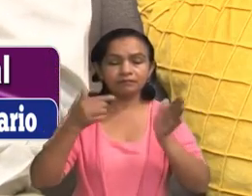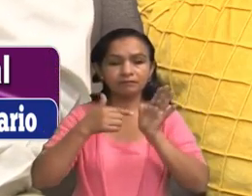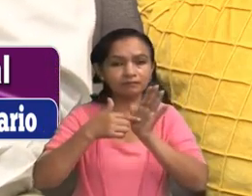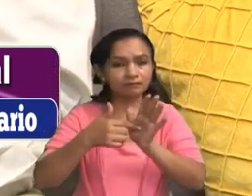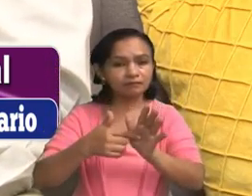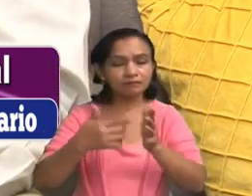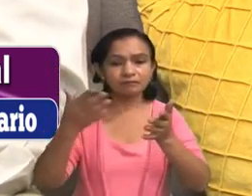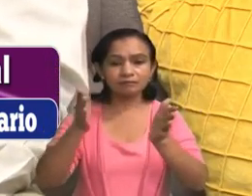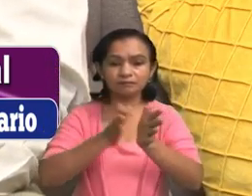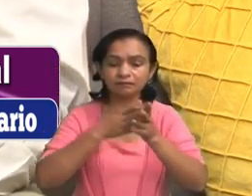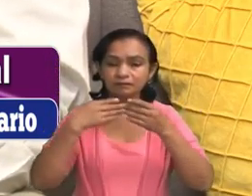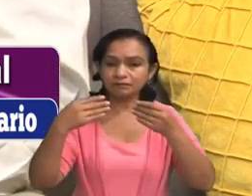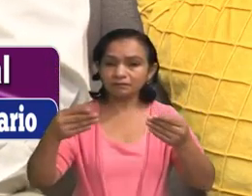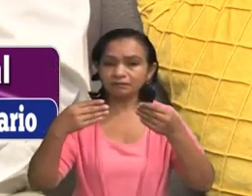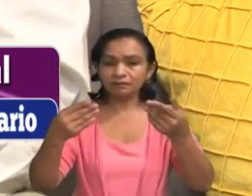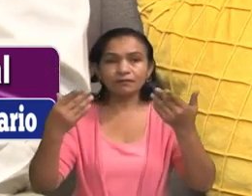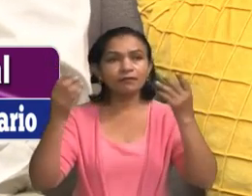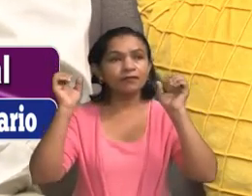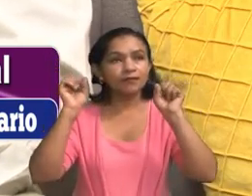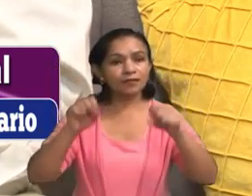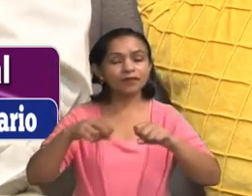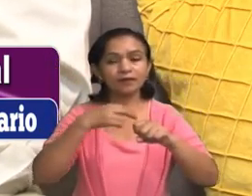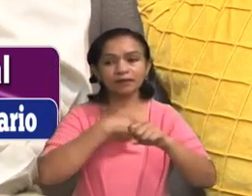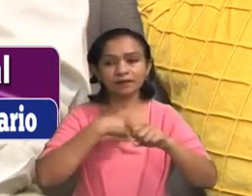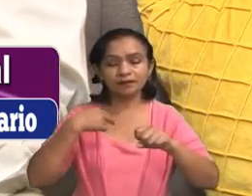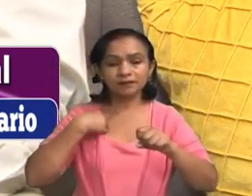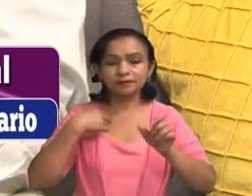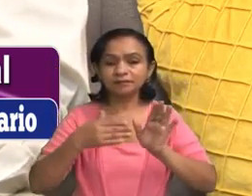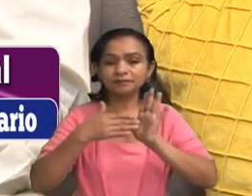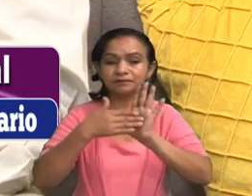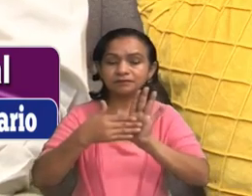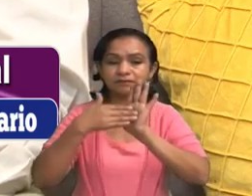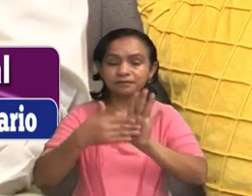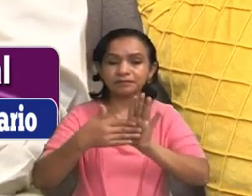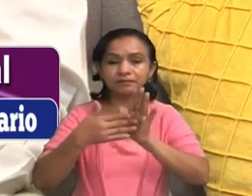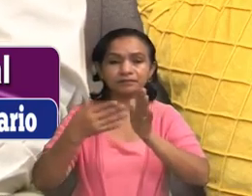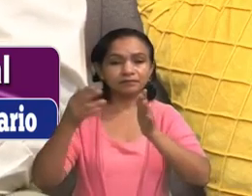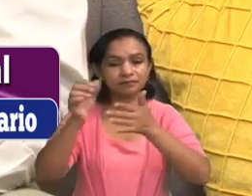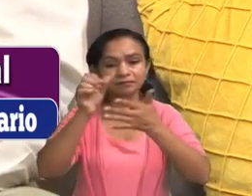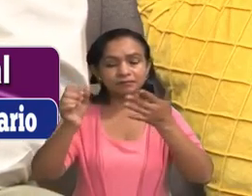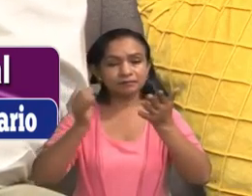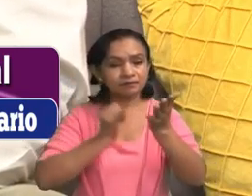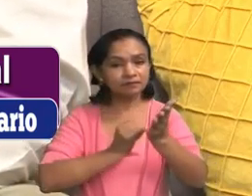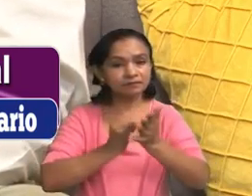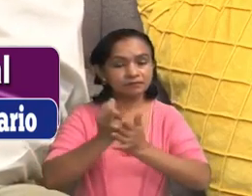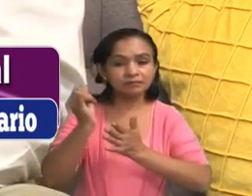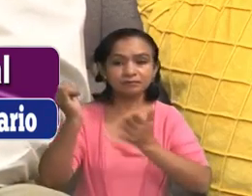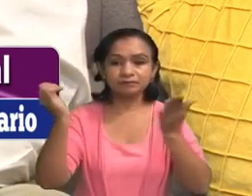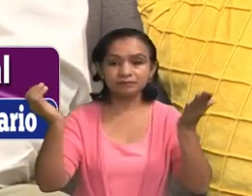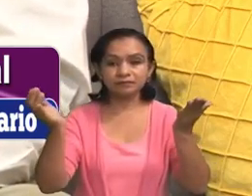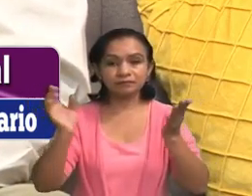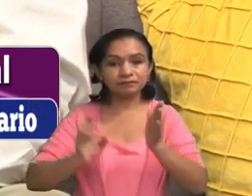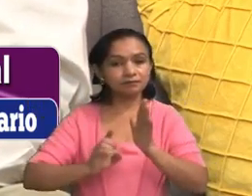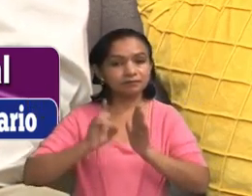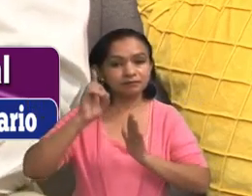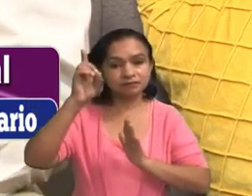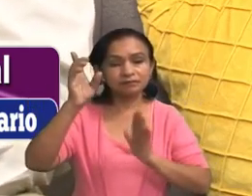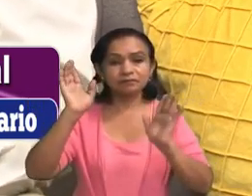presentaciones, documentaciones que se fueron presentadas, artículos científicos, investigaciones